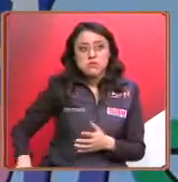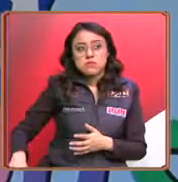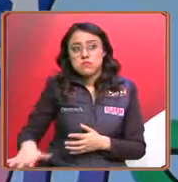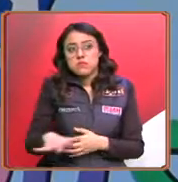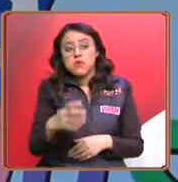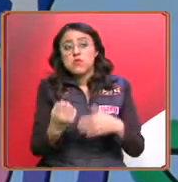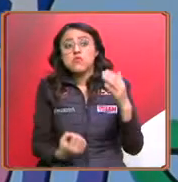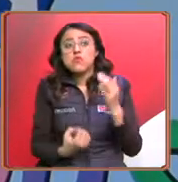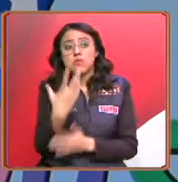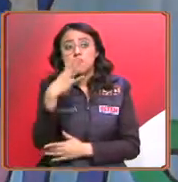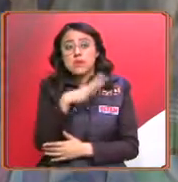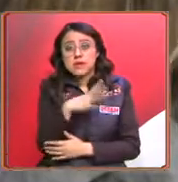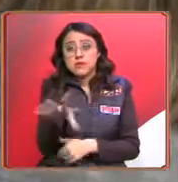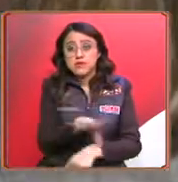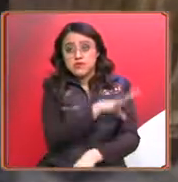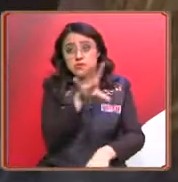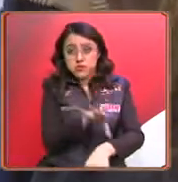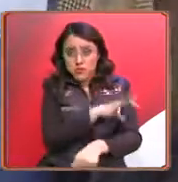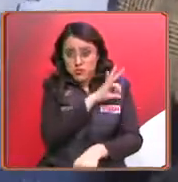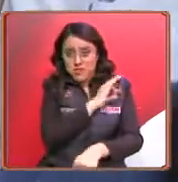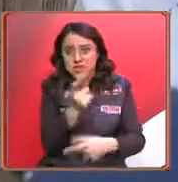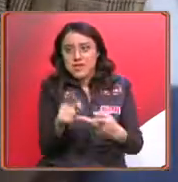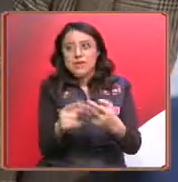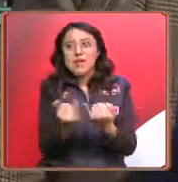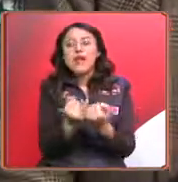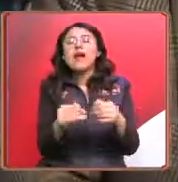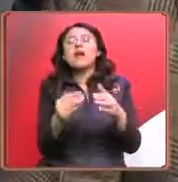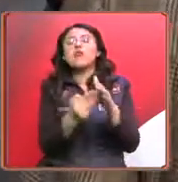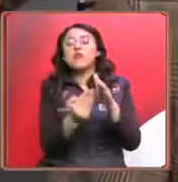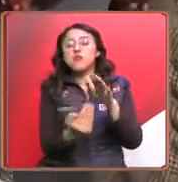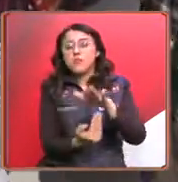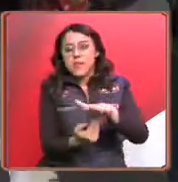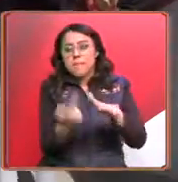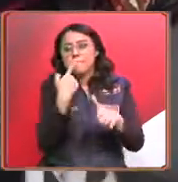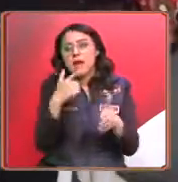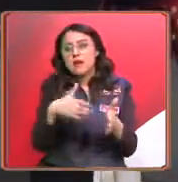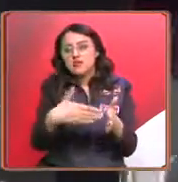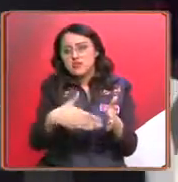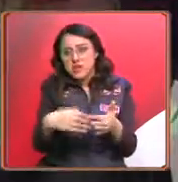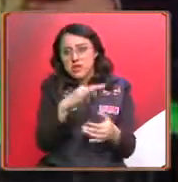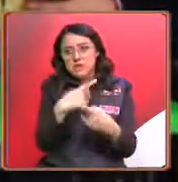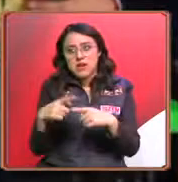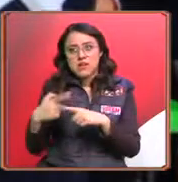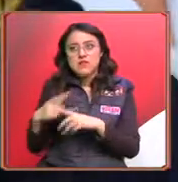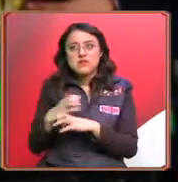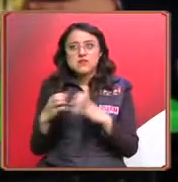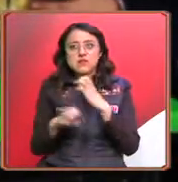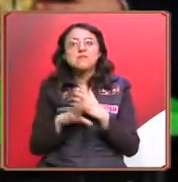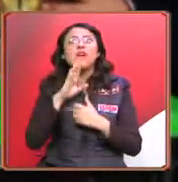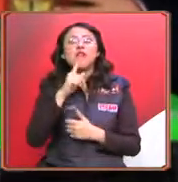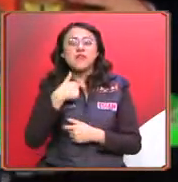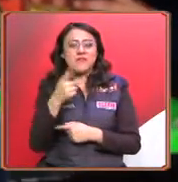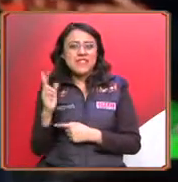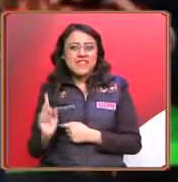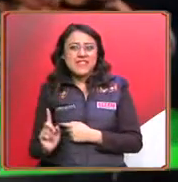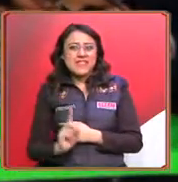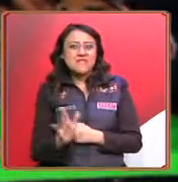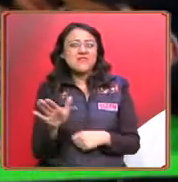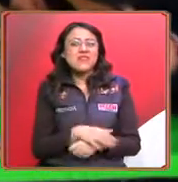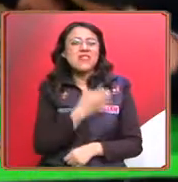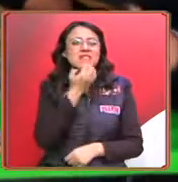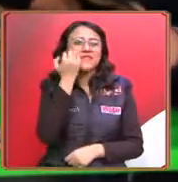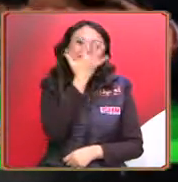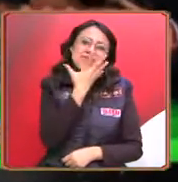las instalaciones eléctricas y la construcción de un comedor y cocina, entre otras mejoras. Ahora voy a venir porque mi escuela está